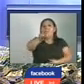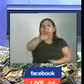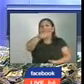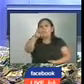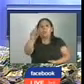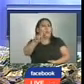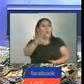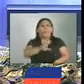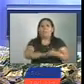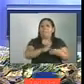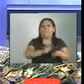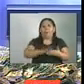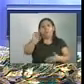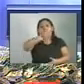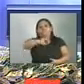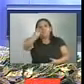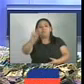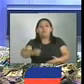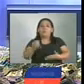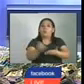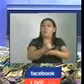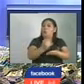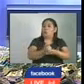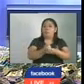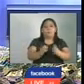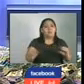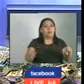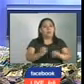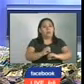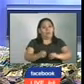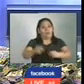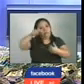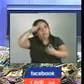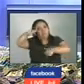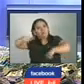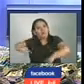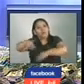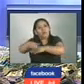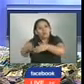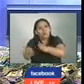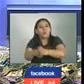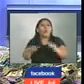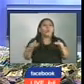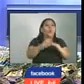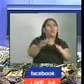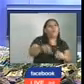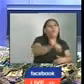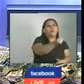del impuesto sobre la renta en la Asamblea Legislativa. También fueron aprobados beneficios para la diáspora.